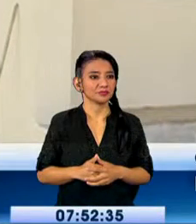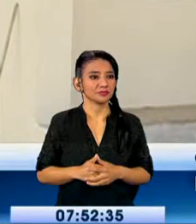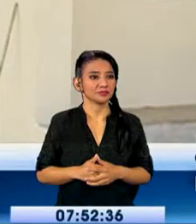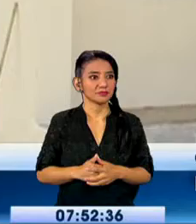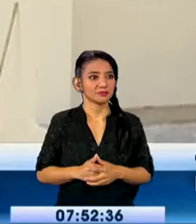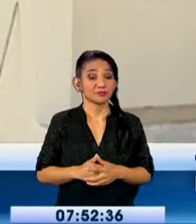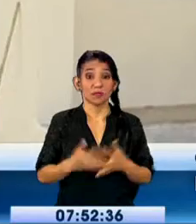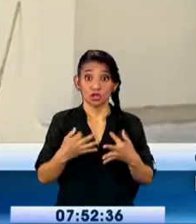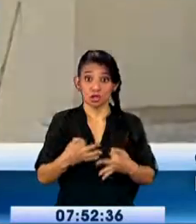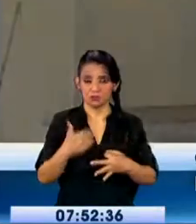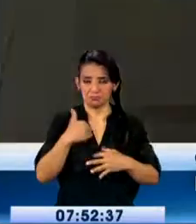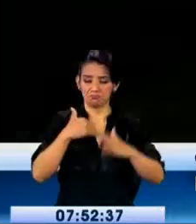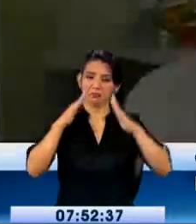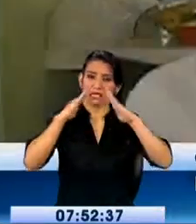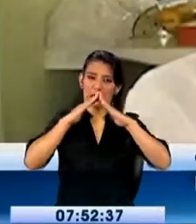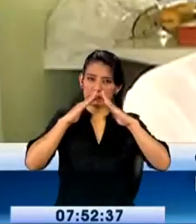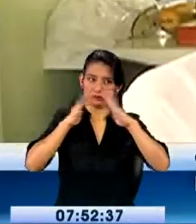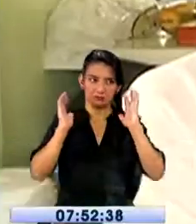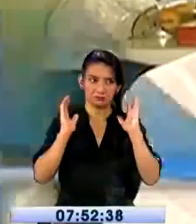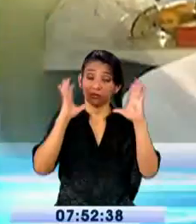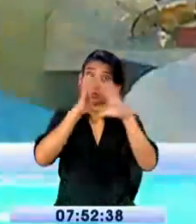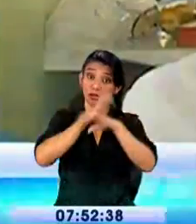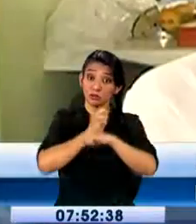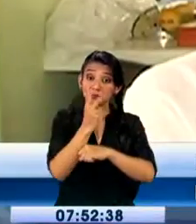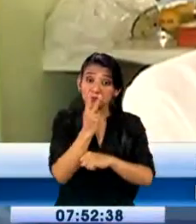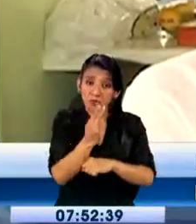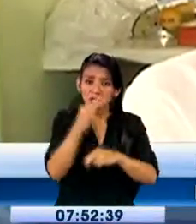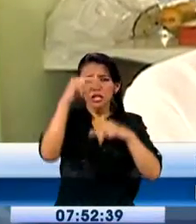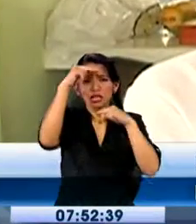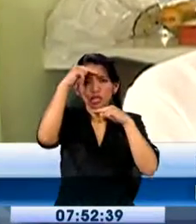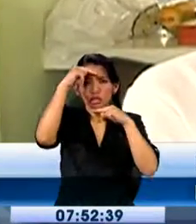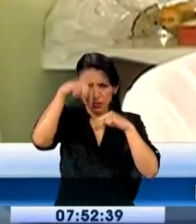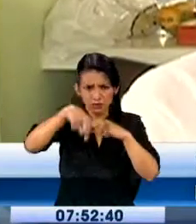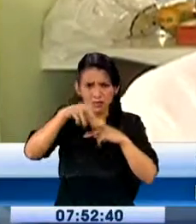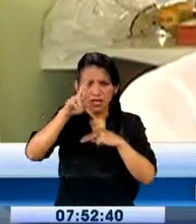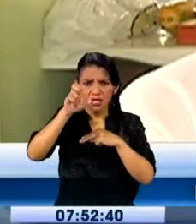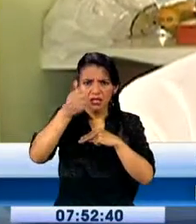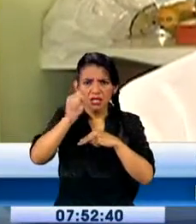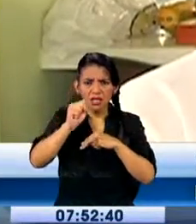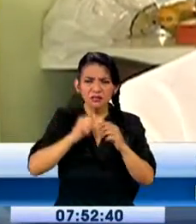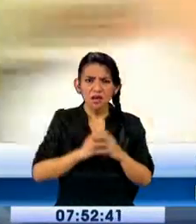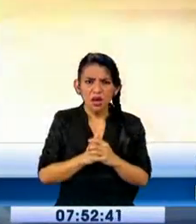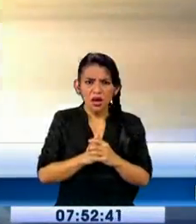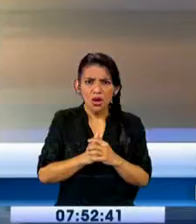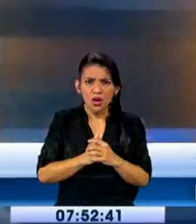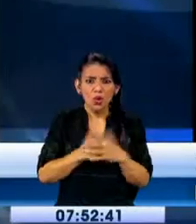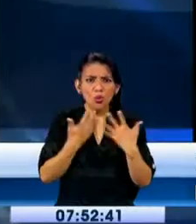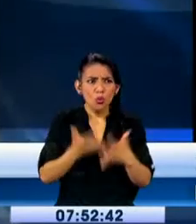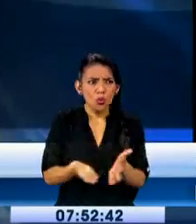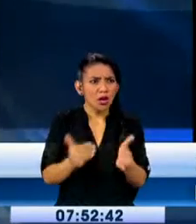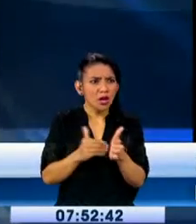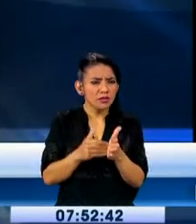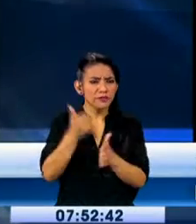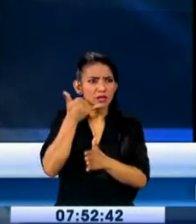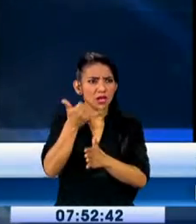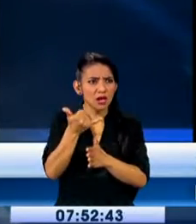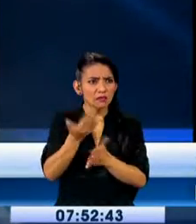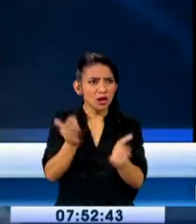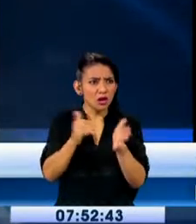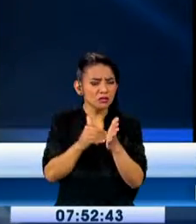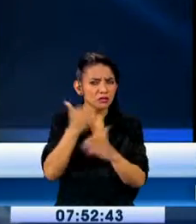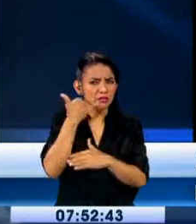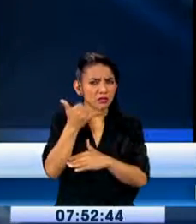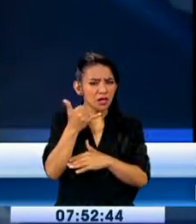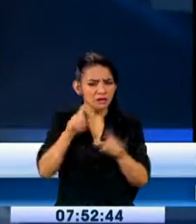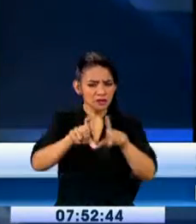en la noche y realmente vi la noticia y dieron tantas veces el teléfono que dije, bueno, lo voy a